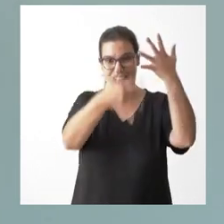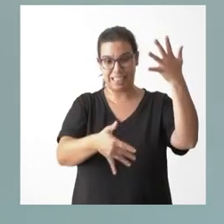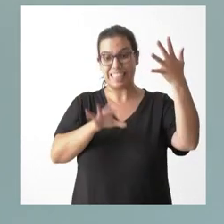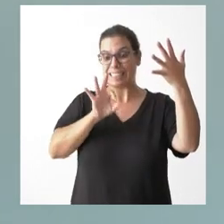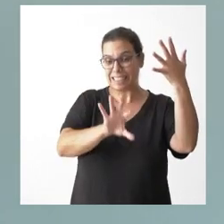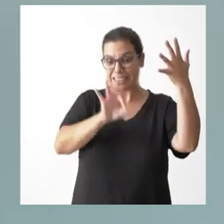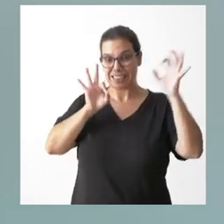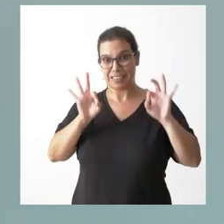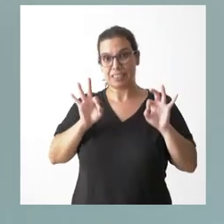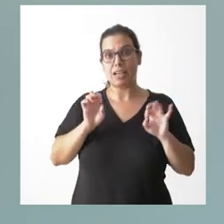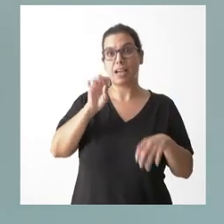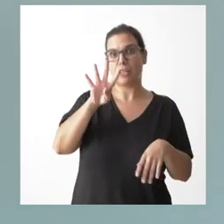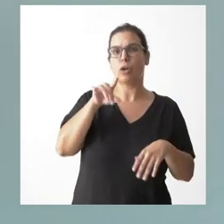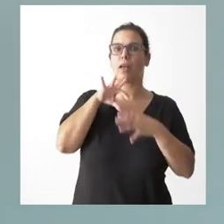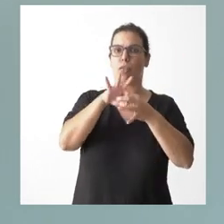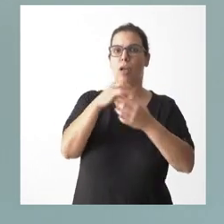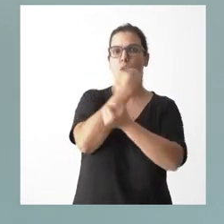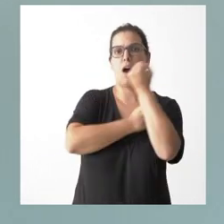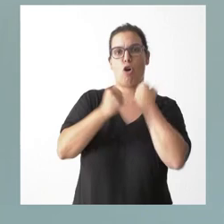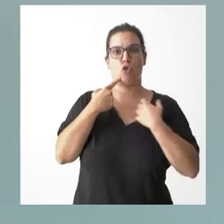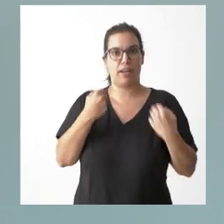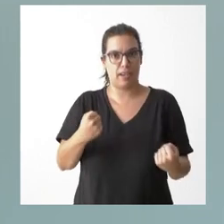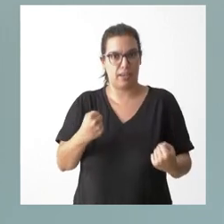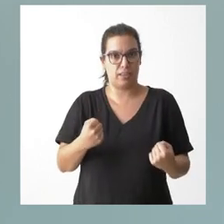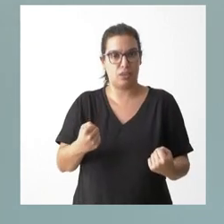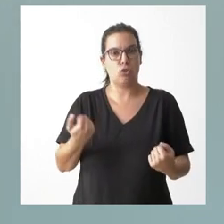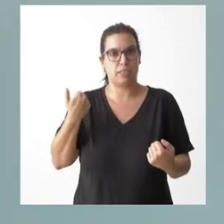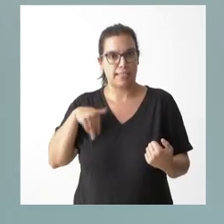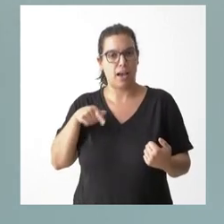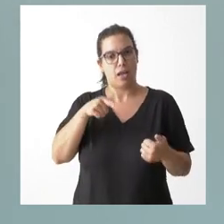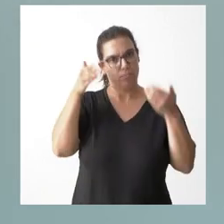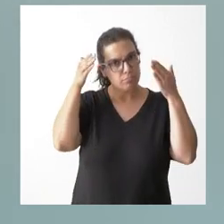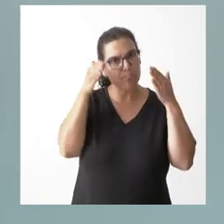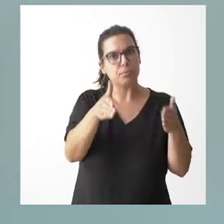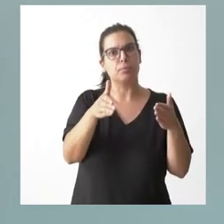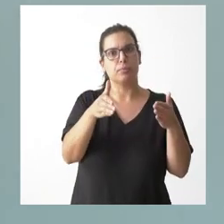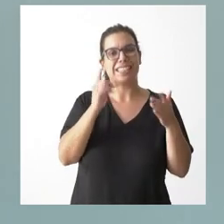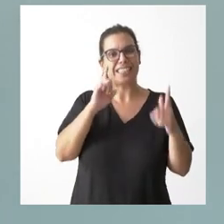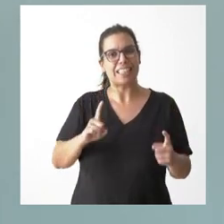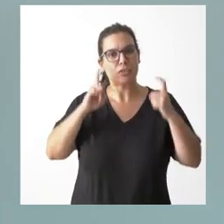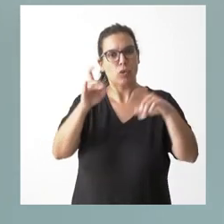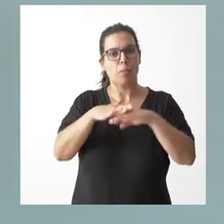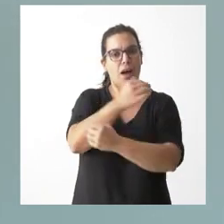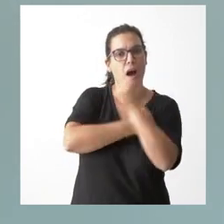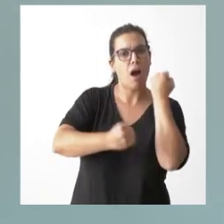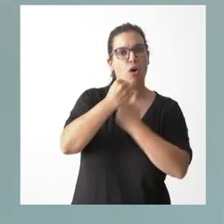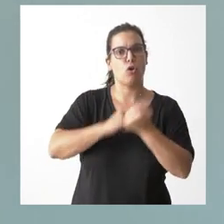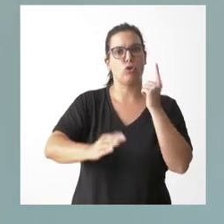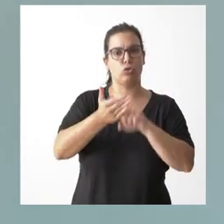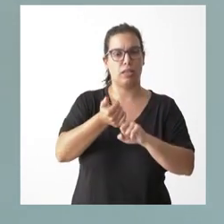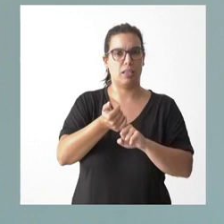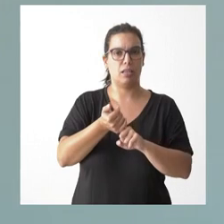tenía que ver con el ahorro energético y, por tanto, hacíamos hincapié precisamente en este esfuerzo por el ahorro energético que también venimos